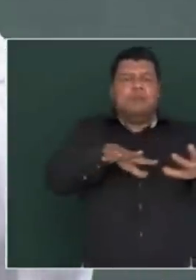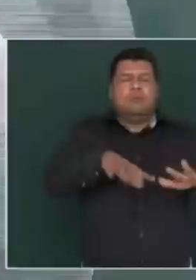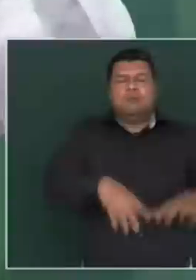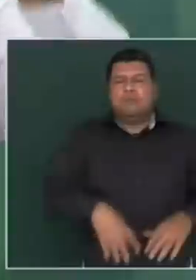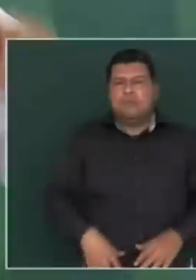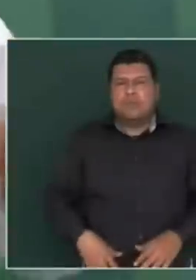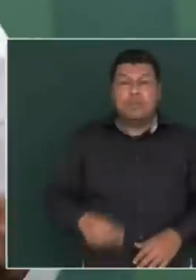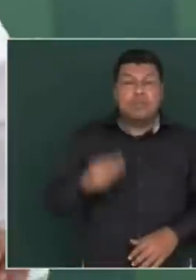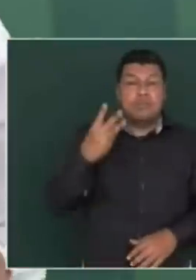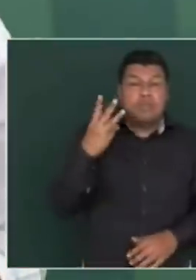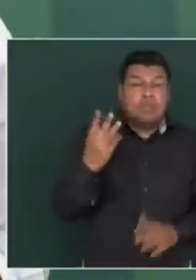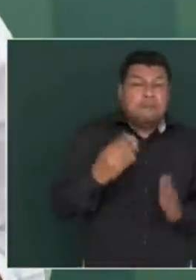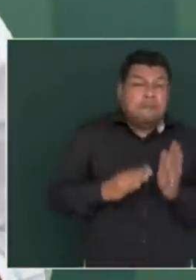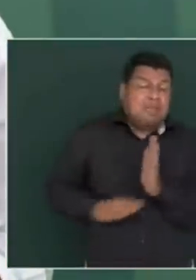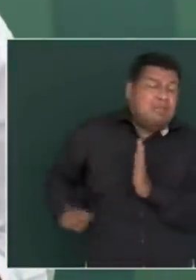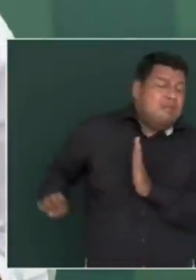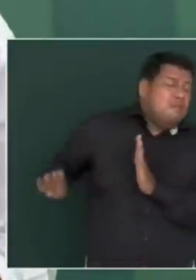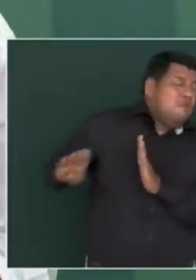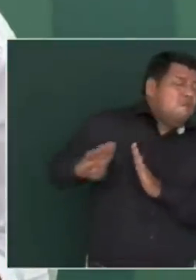3 billones.